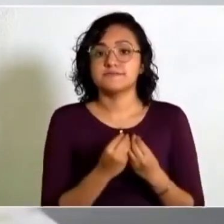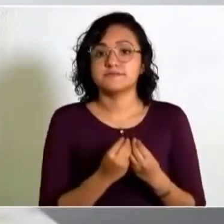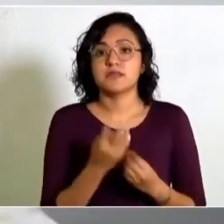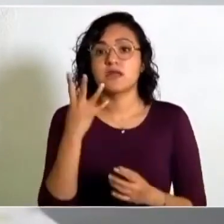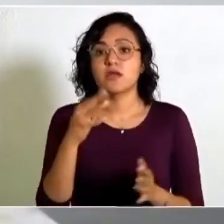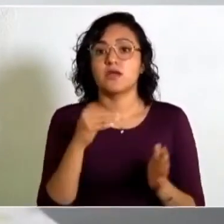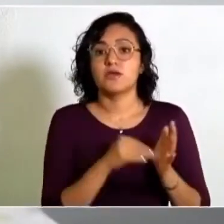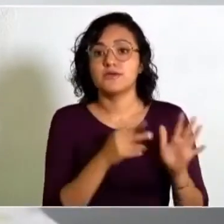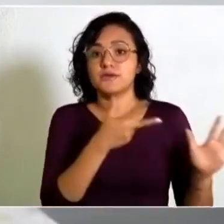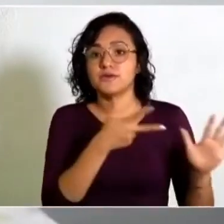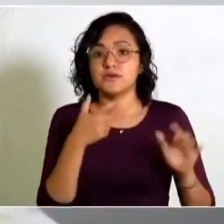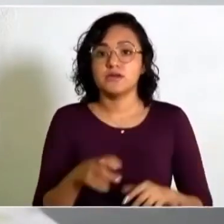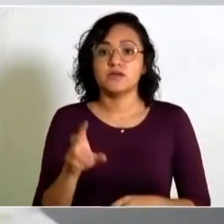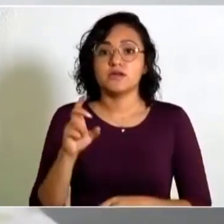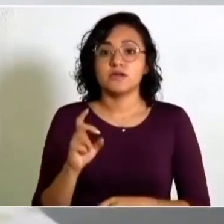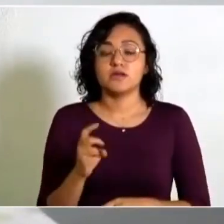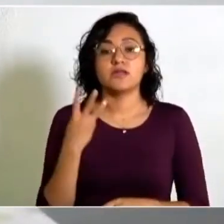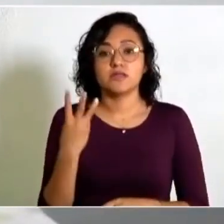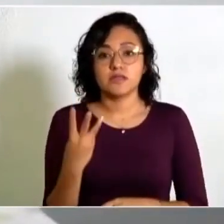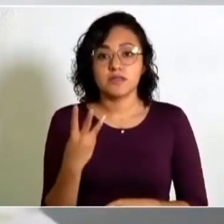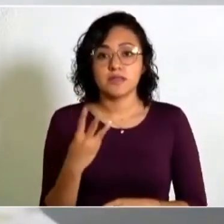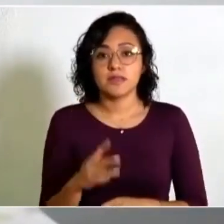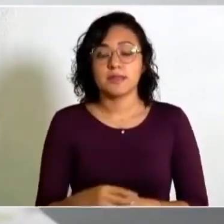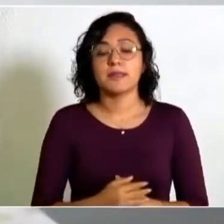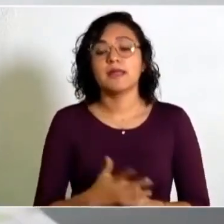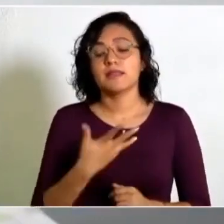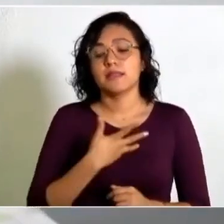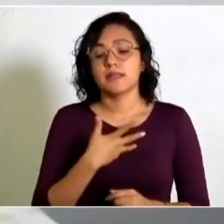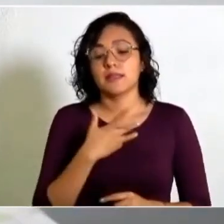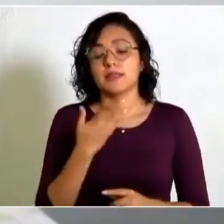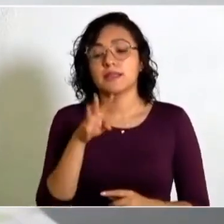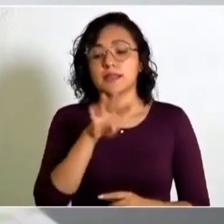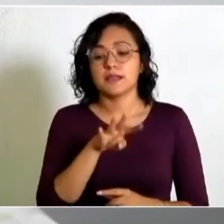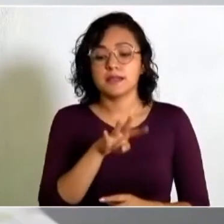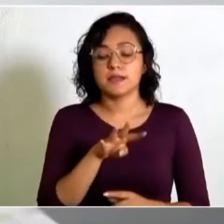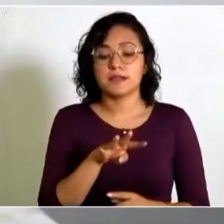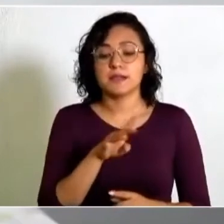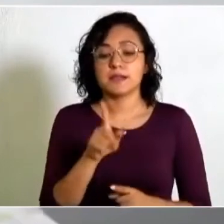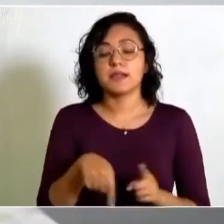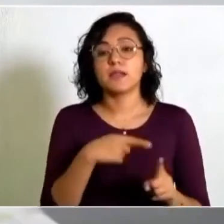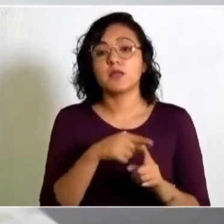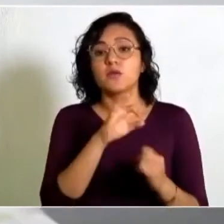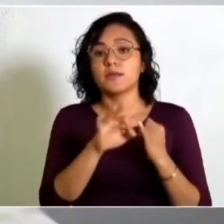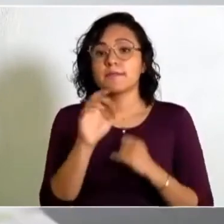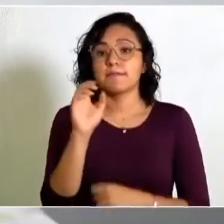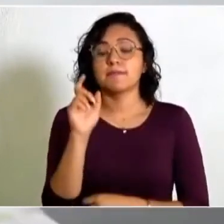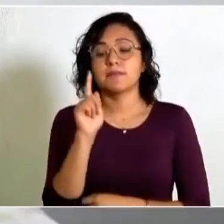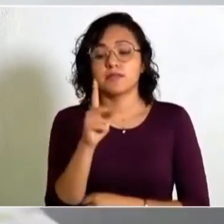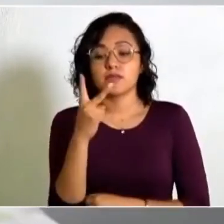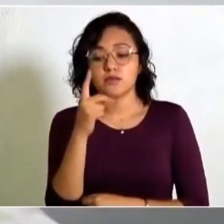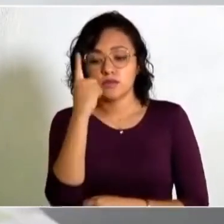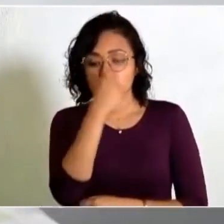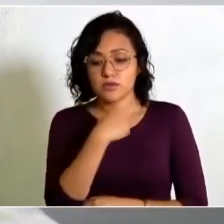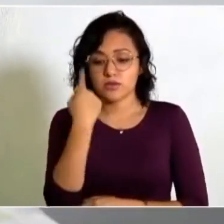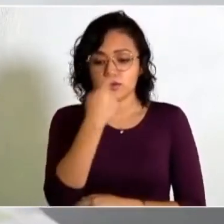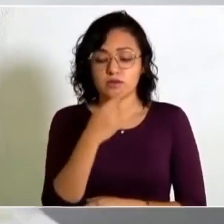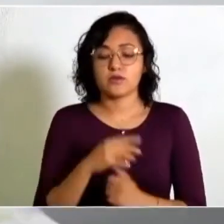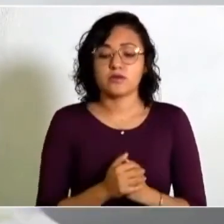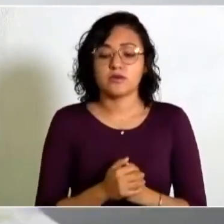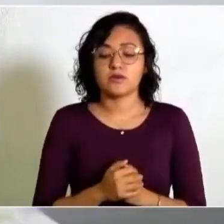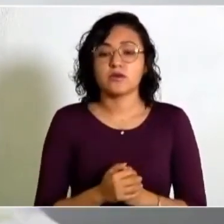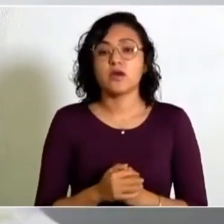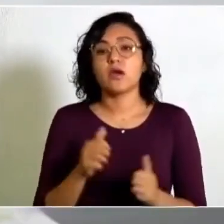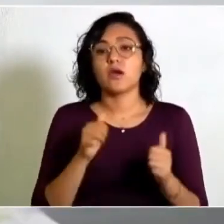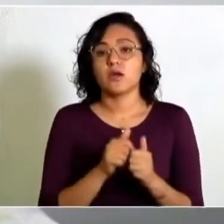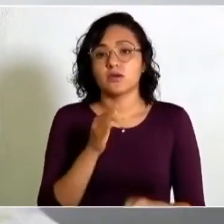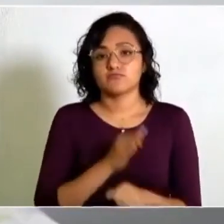de 4,833, teniendo 19 defunciones en las últimas 72 horas, con el